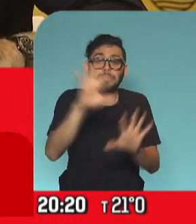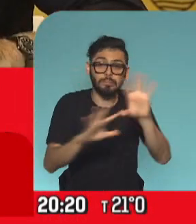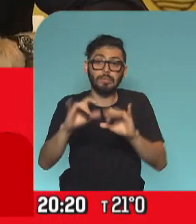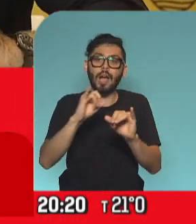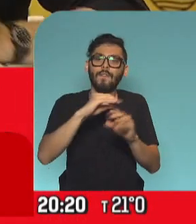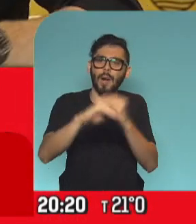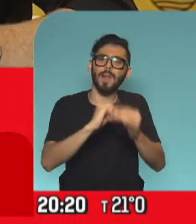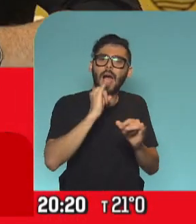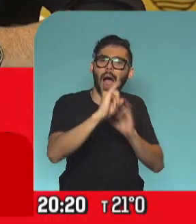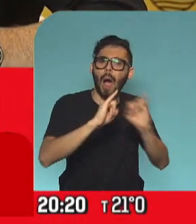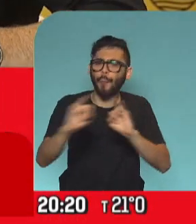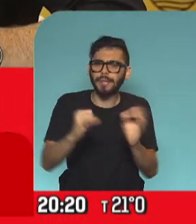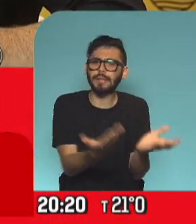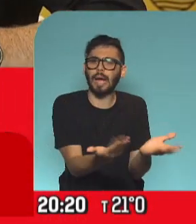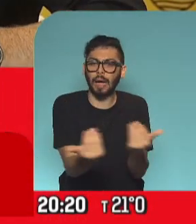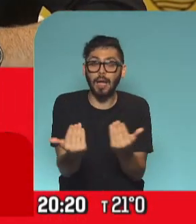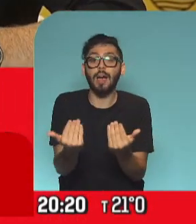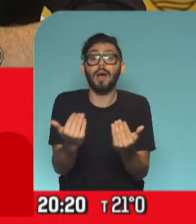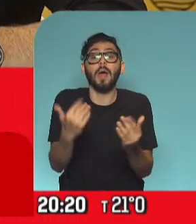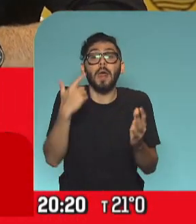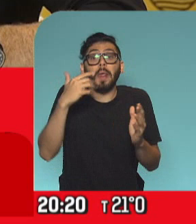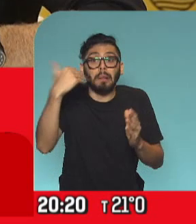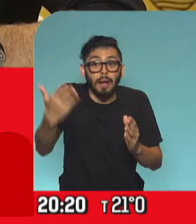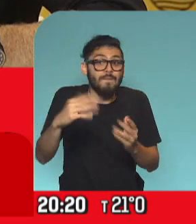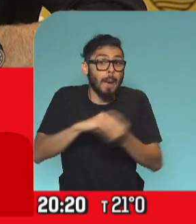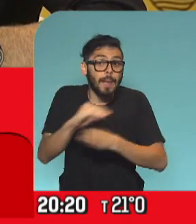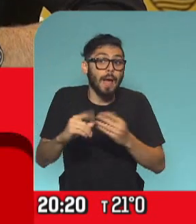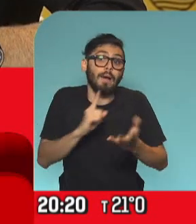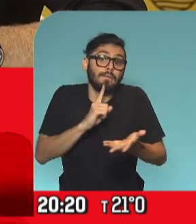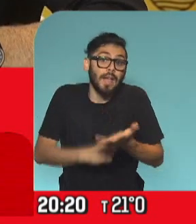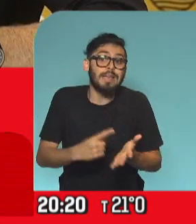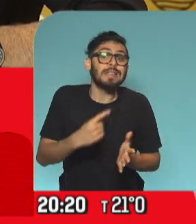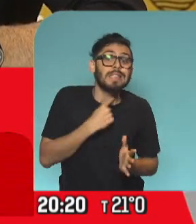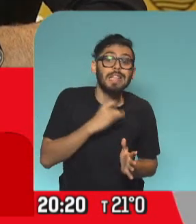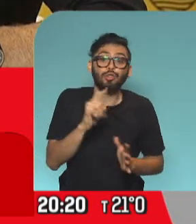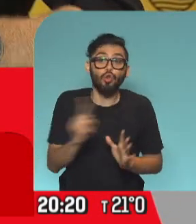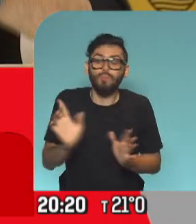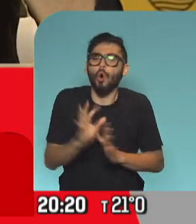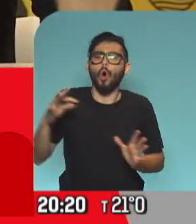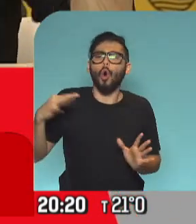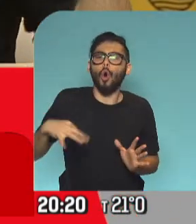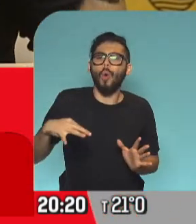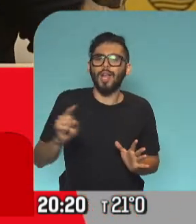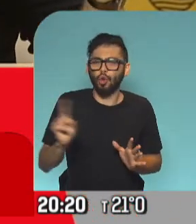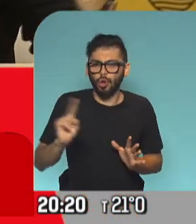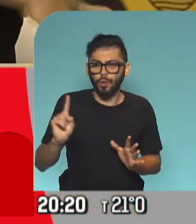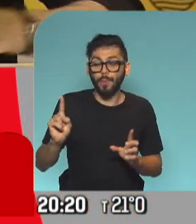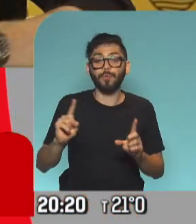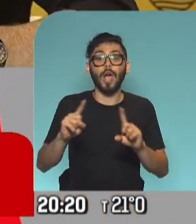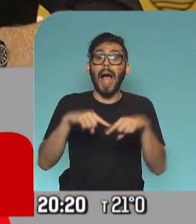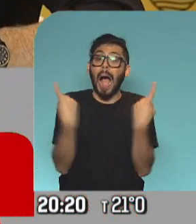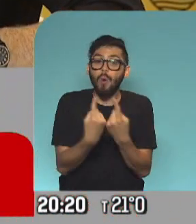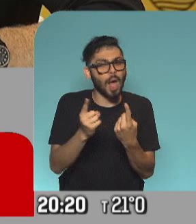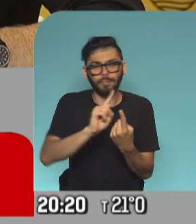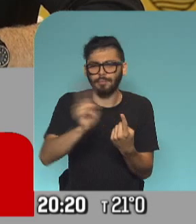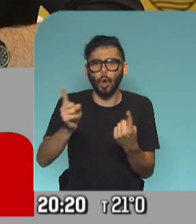también las familias decidir si quieren o no avanzar con esto, porque no es obligatorio. Aire libre, aulas cerradas no.